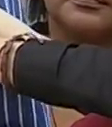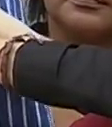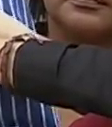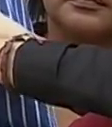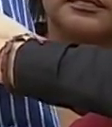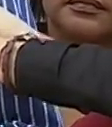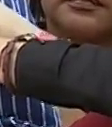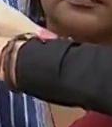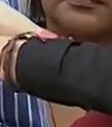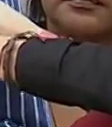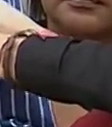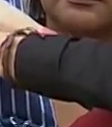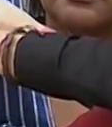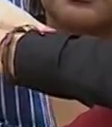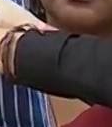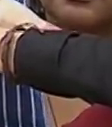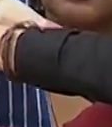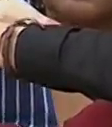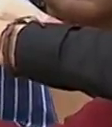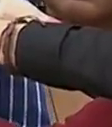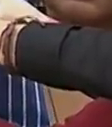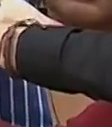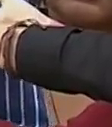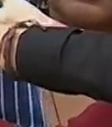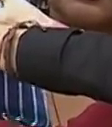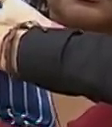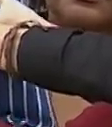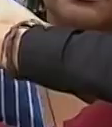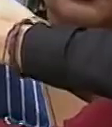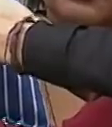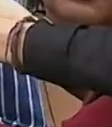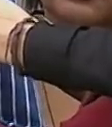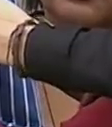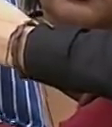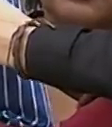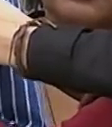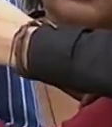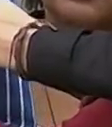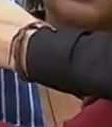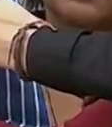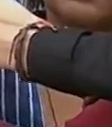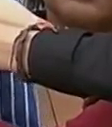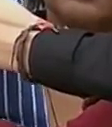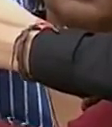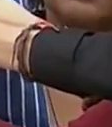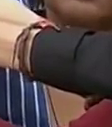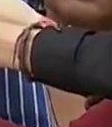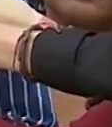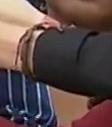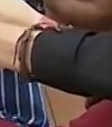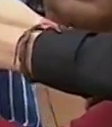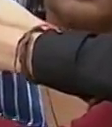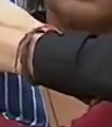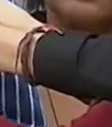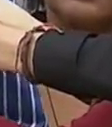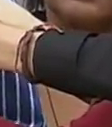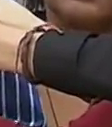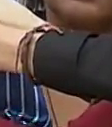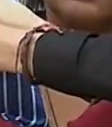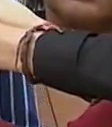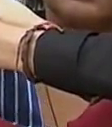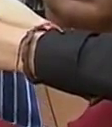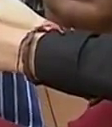del Orinoco. Esto lo asoció a la faja petrolífera de Orinoco y a todo el sistema ambiental que está alrededor de esa